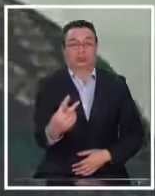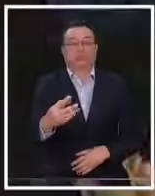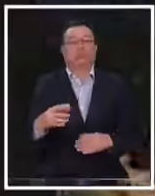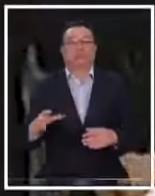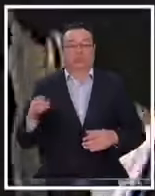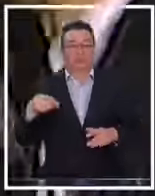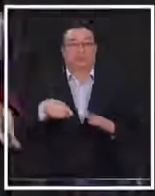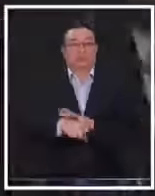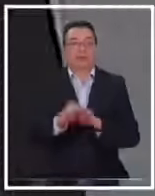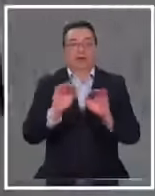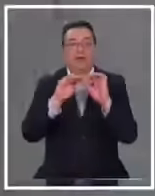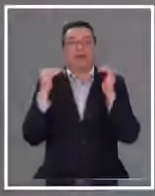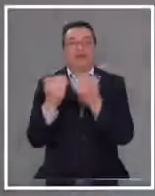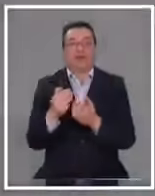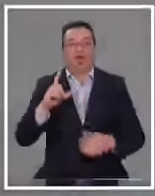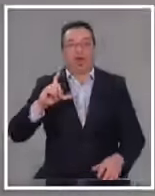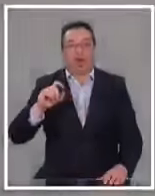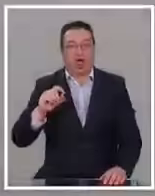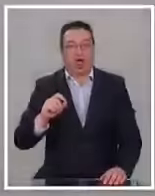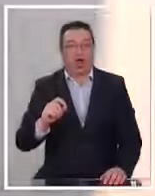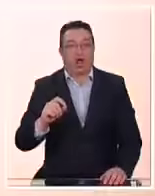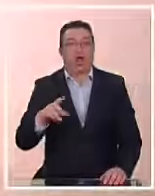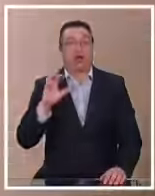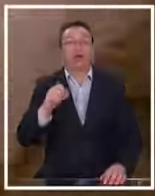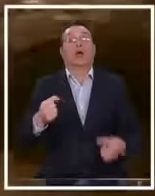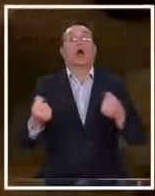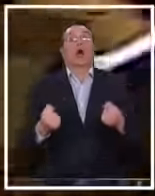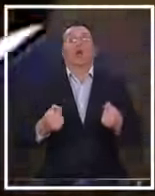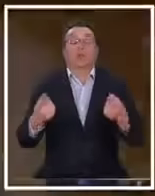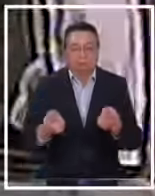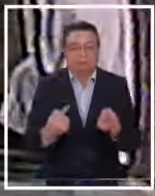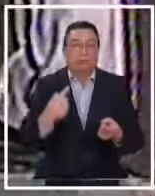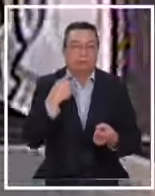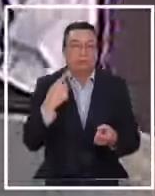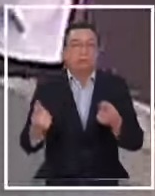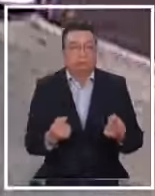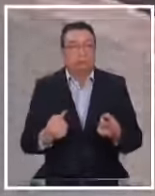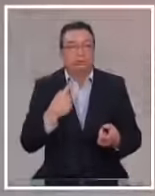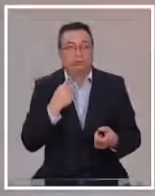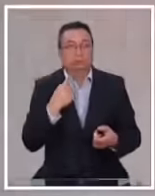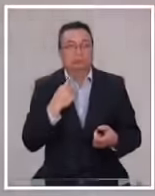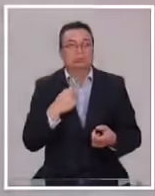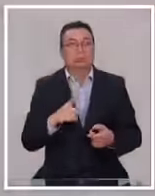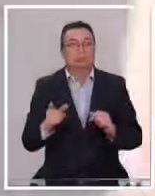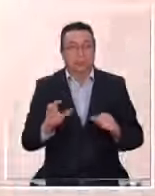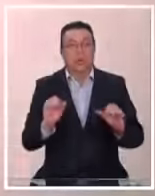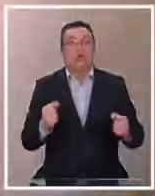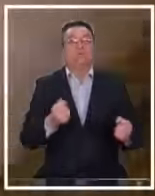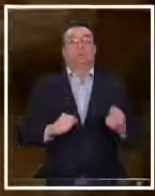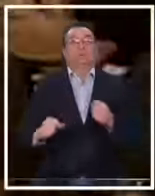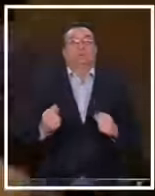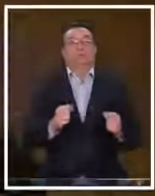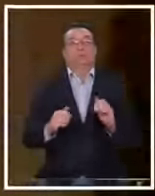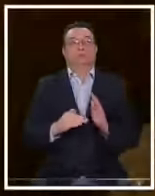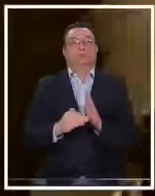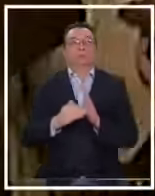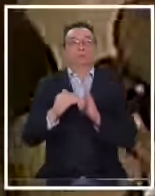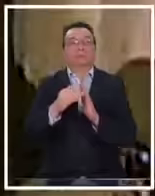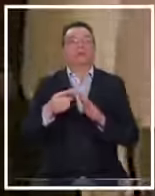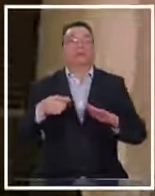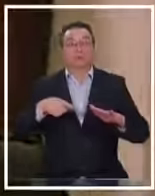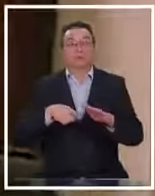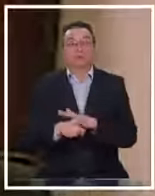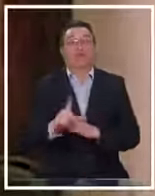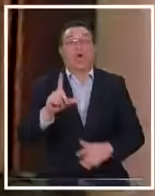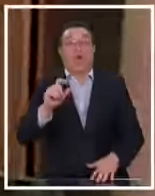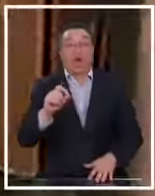juego, al estadio de Colo-Colo, tuvieron una pana en su vehículo. Todo esto acentúa el nerviosismo, ¿eh? Este ingreso de